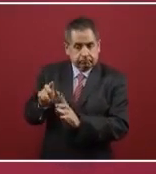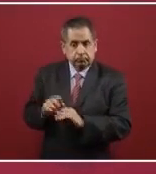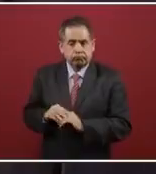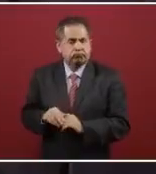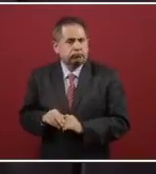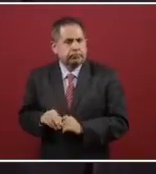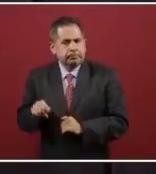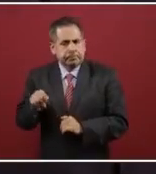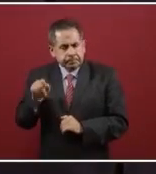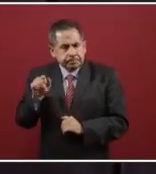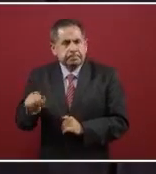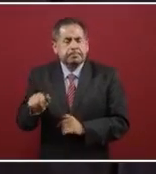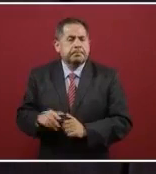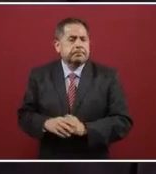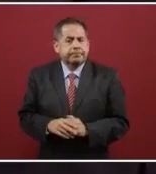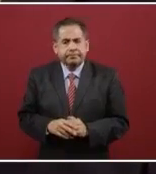es un maestro